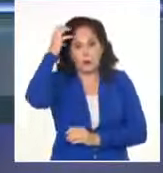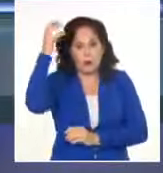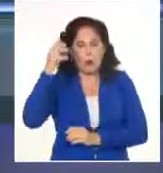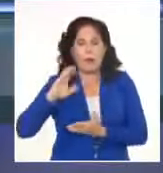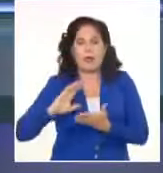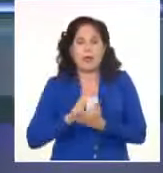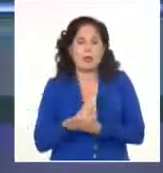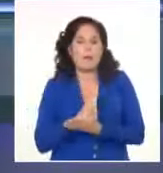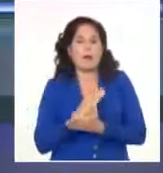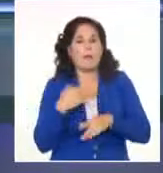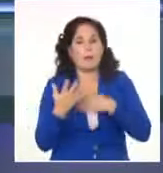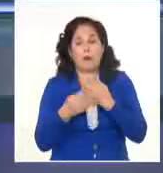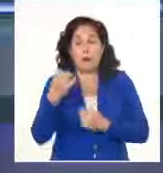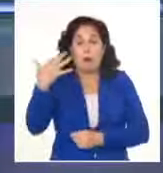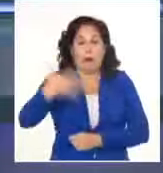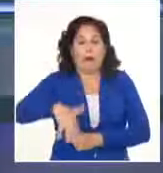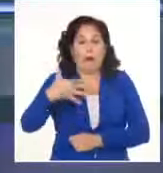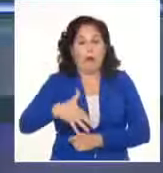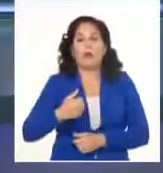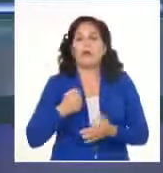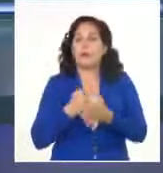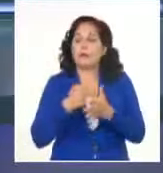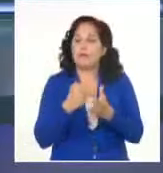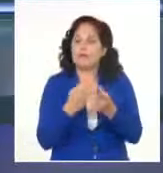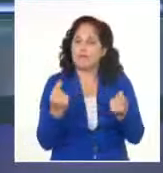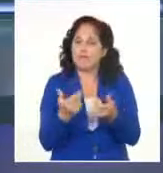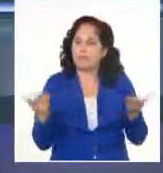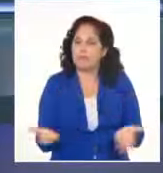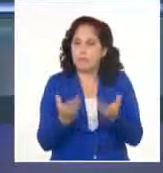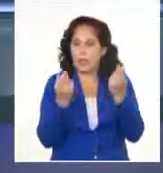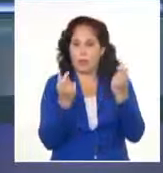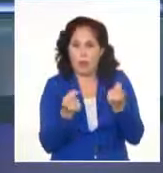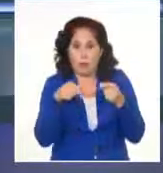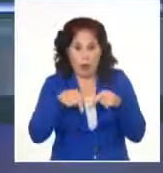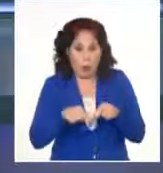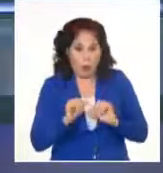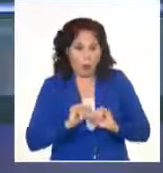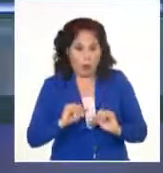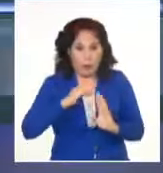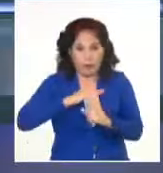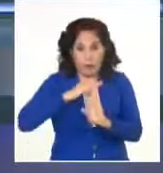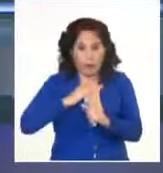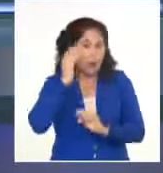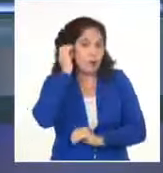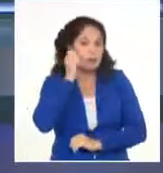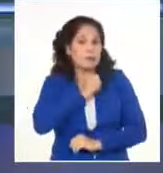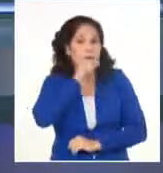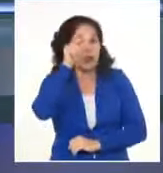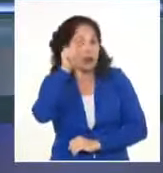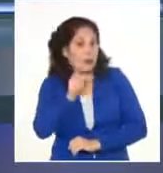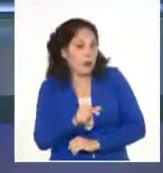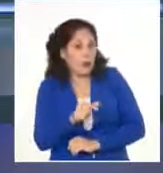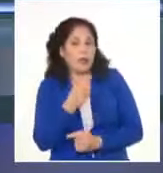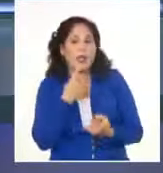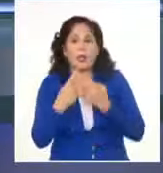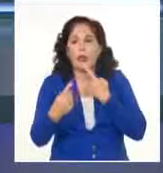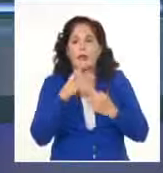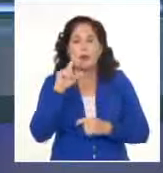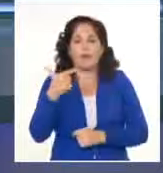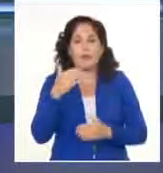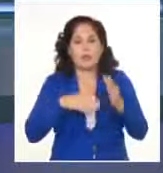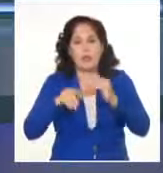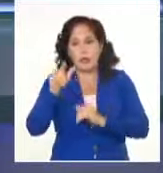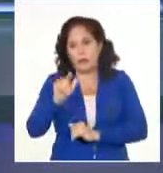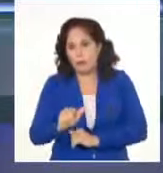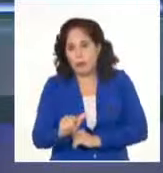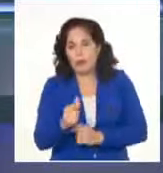eliminar distorsiones y reimpulsar la economía. En nuestro noticiero del mediodía, la periodista Lisset Márquez entrevistó a la viceministra del